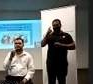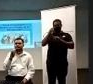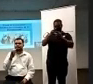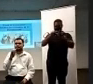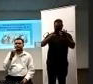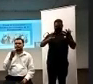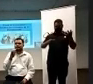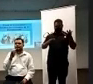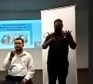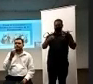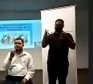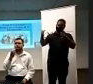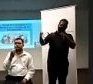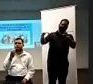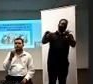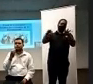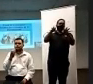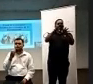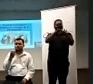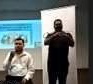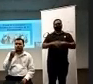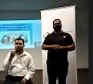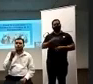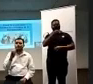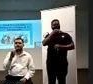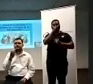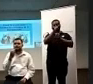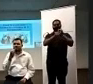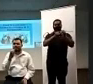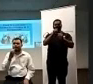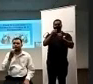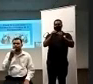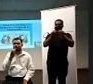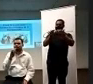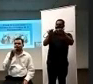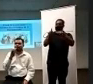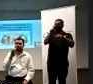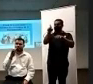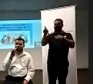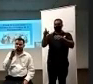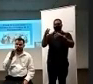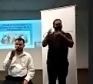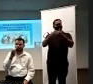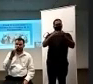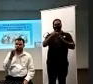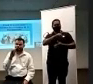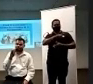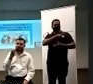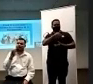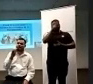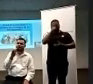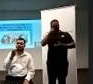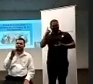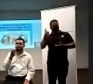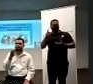ambientes de información o de los procesos de la pandemia y